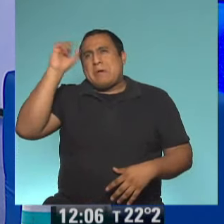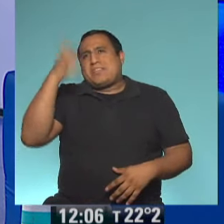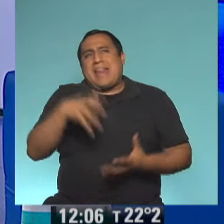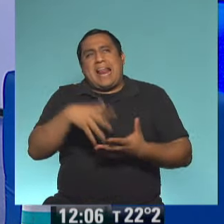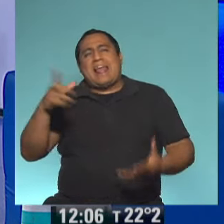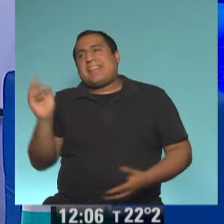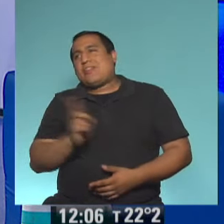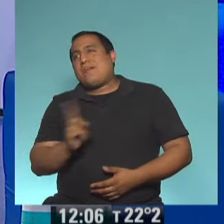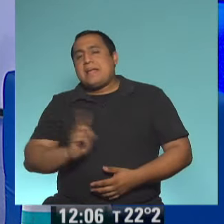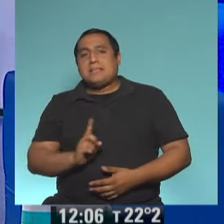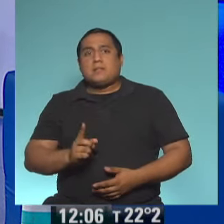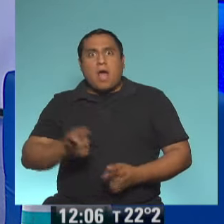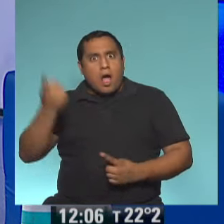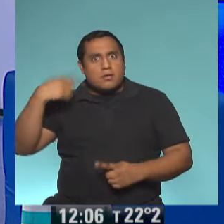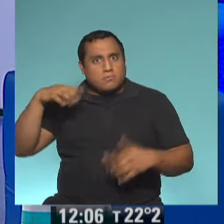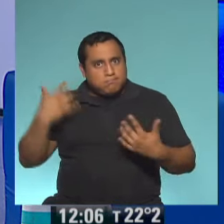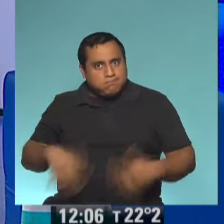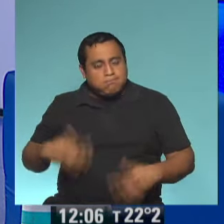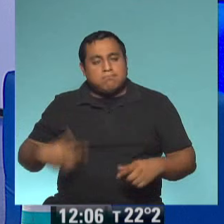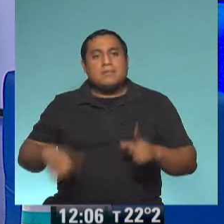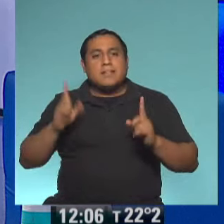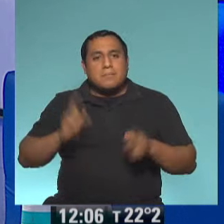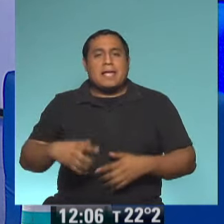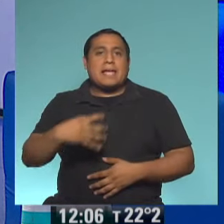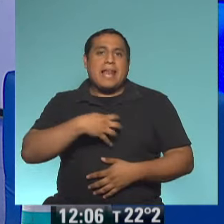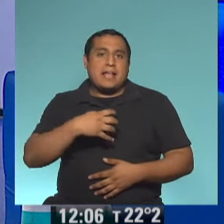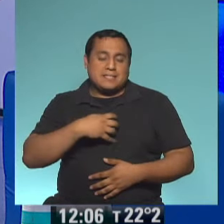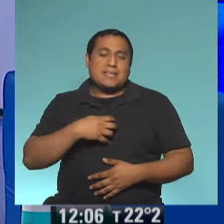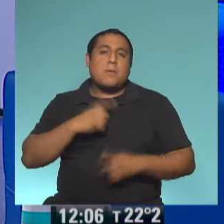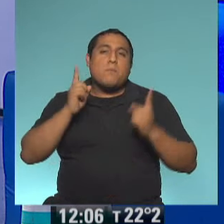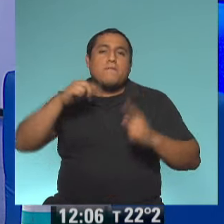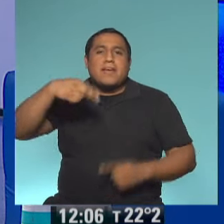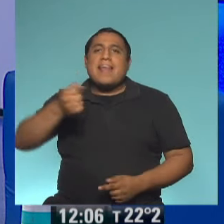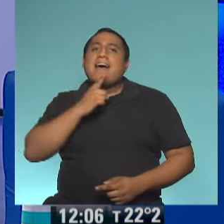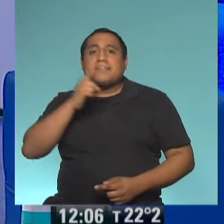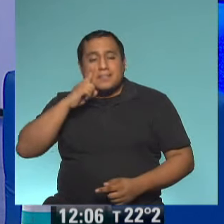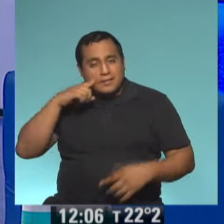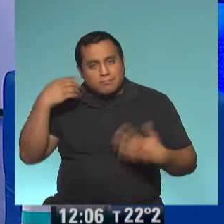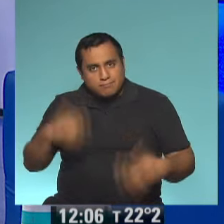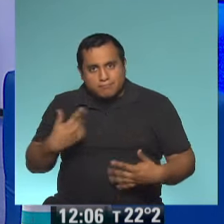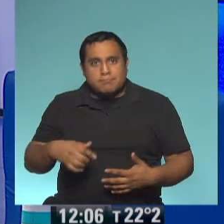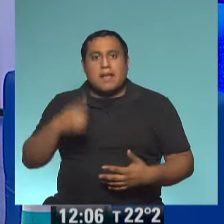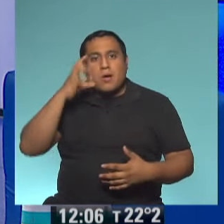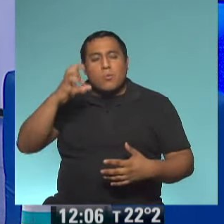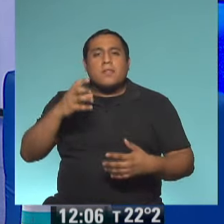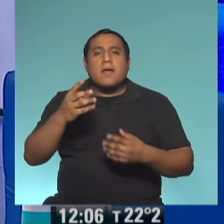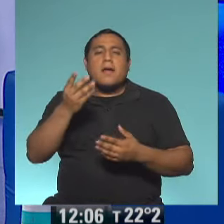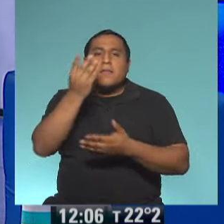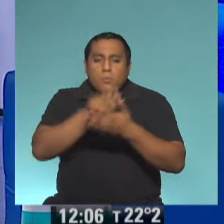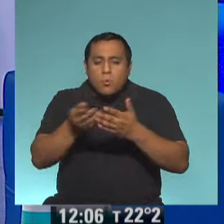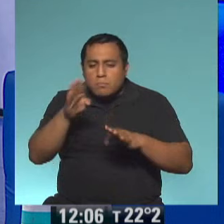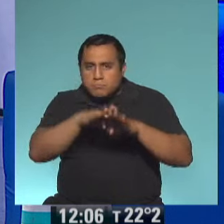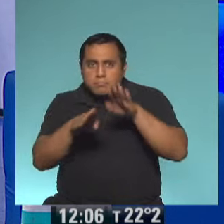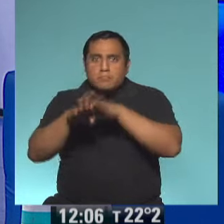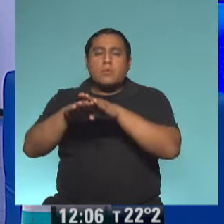tan grandes las chicas que estuvimos ayer. Y también estuvimos en la clase de la señora Nati, que estuvimos viendo surrealismo. También sí. Con el profe Mauro vimos las